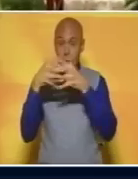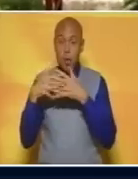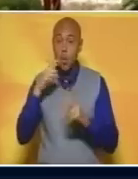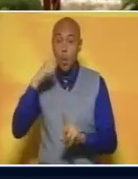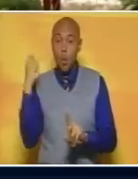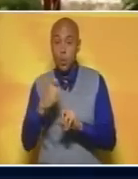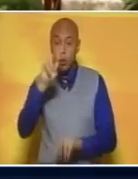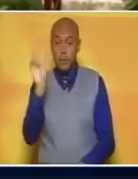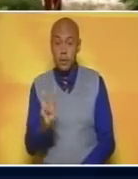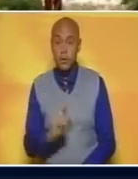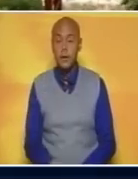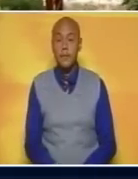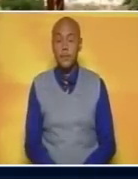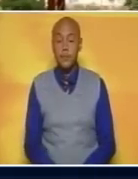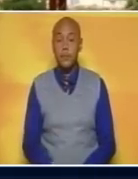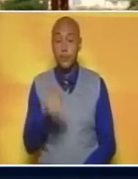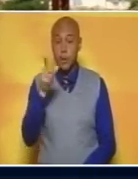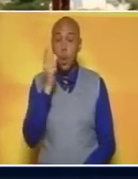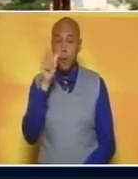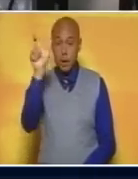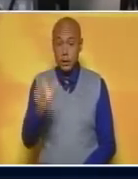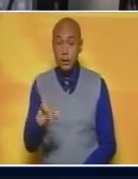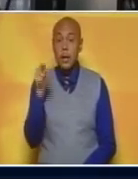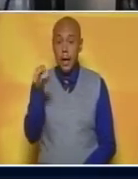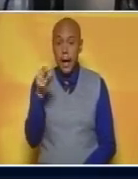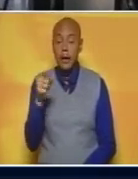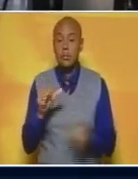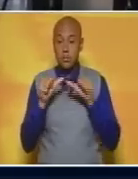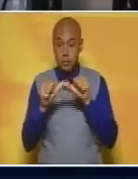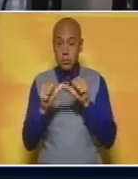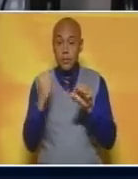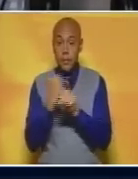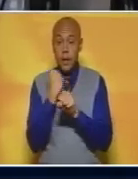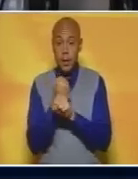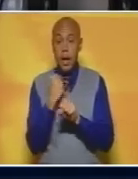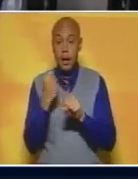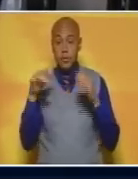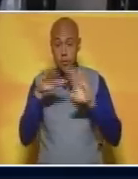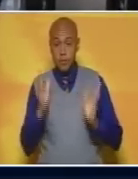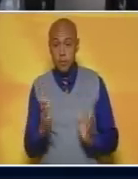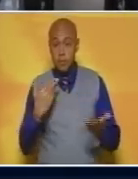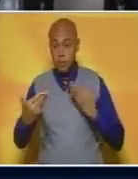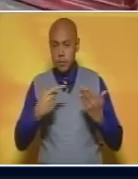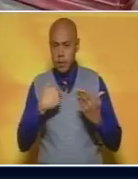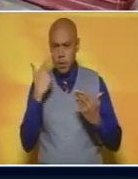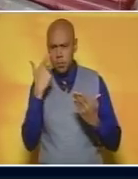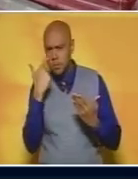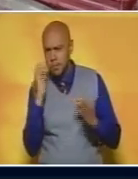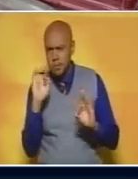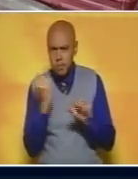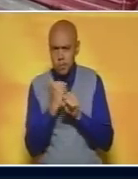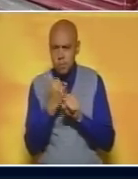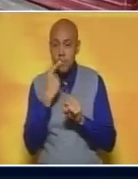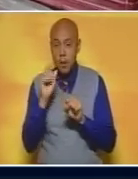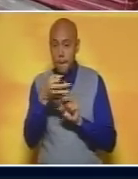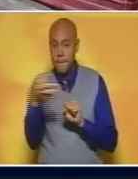impone. Rojas señaló que continúa realizando mesas de trabajo para supervisar y perfeccionar